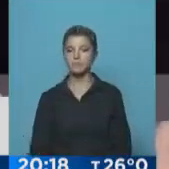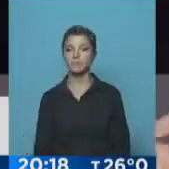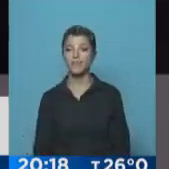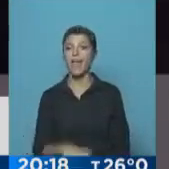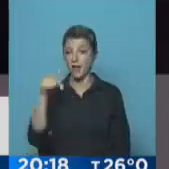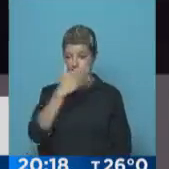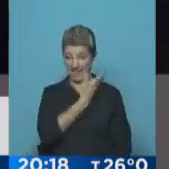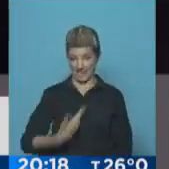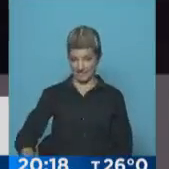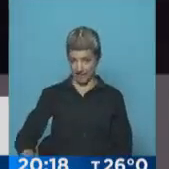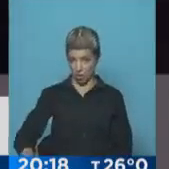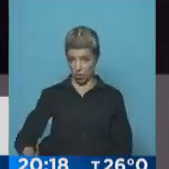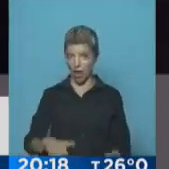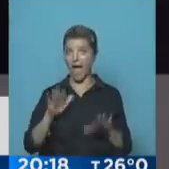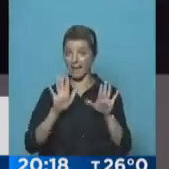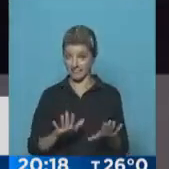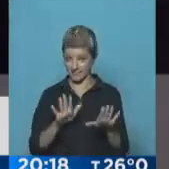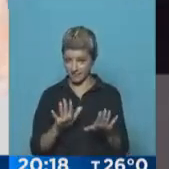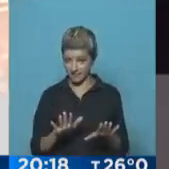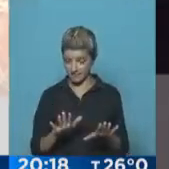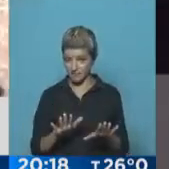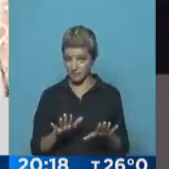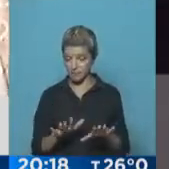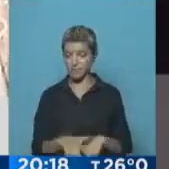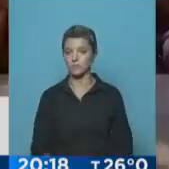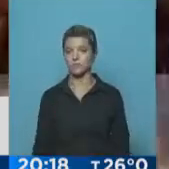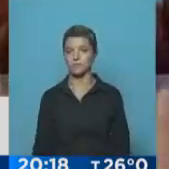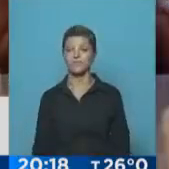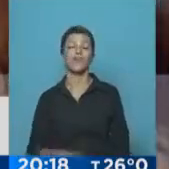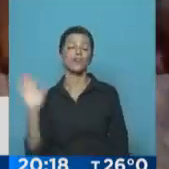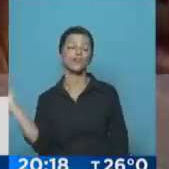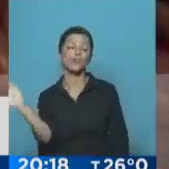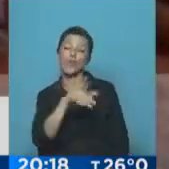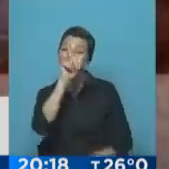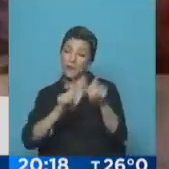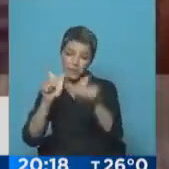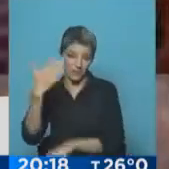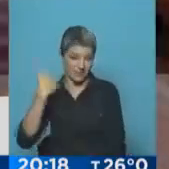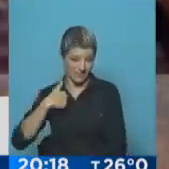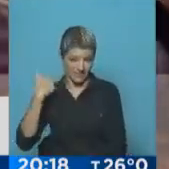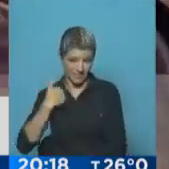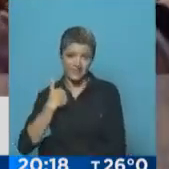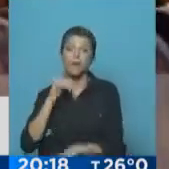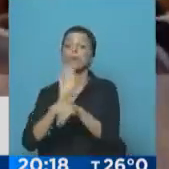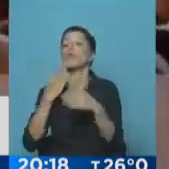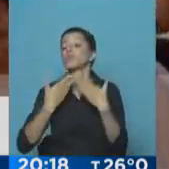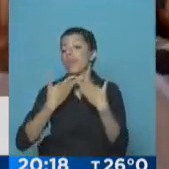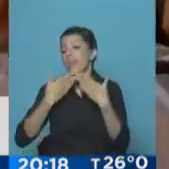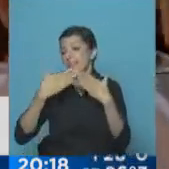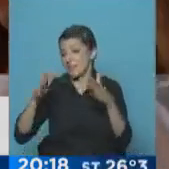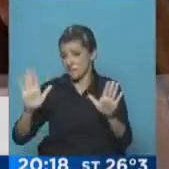este estado de las cosas, todos los argentinos estamos un poco en libertad condicional.